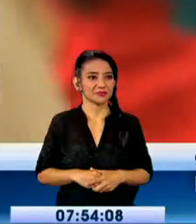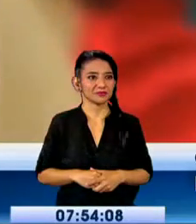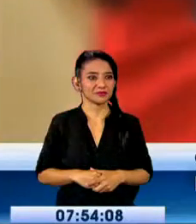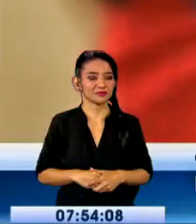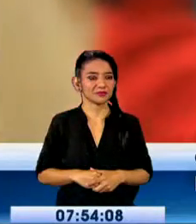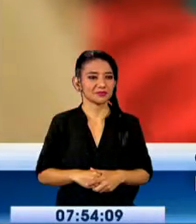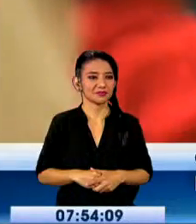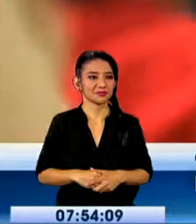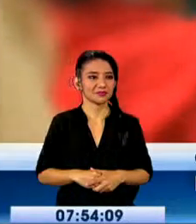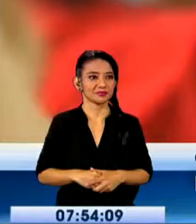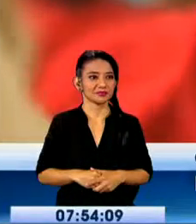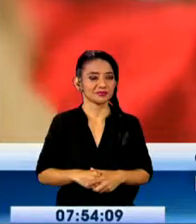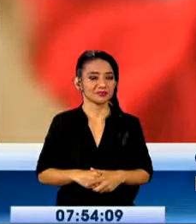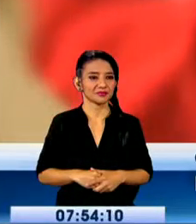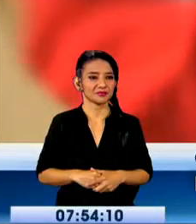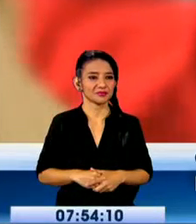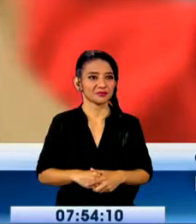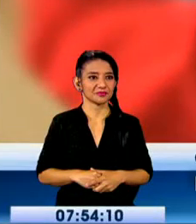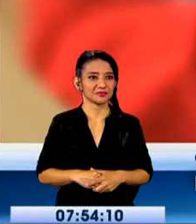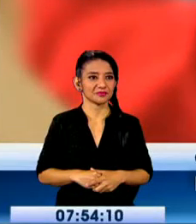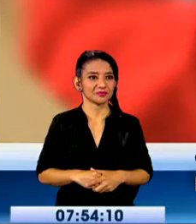la cruzarás.